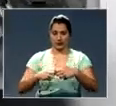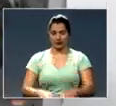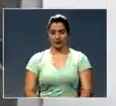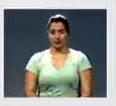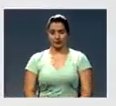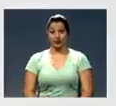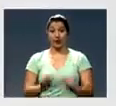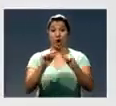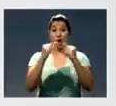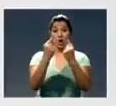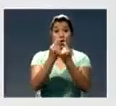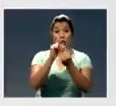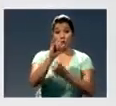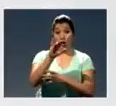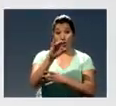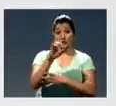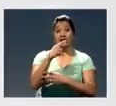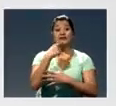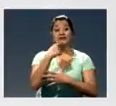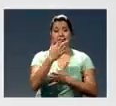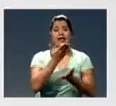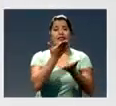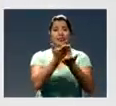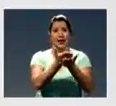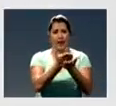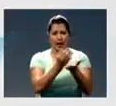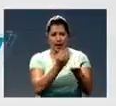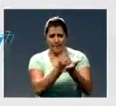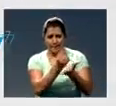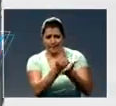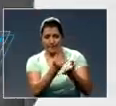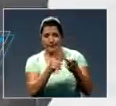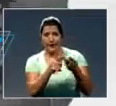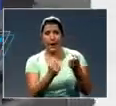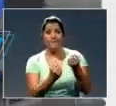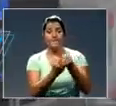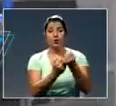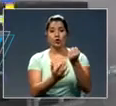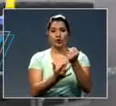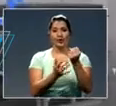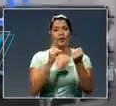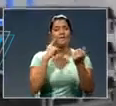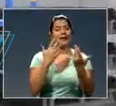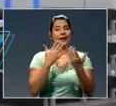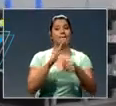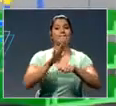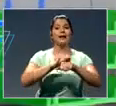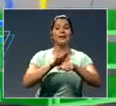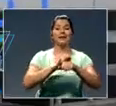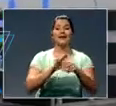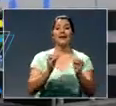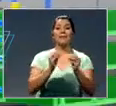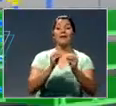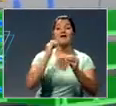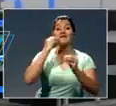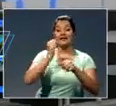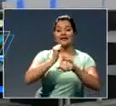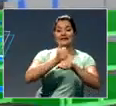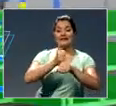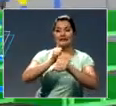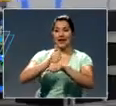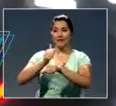El Grupo ICE anunció que brindará los estudios y el acompañamiento técnico para facilitar la infraestructura eléctrica básica en los planteles de